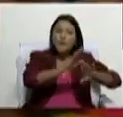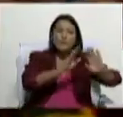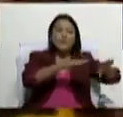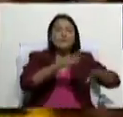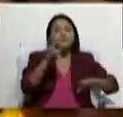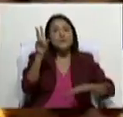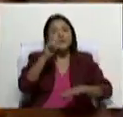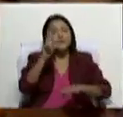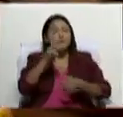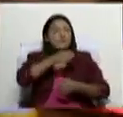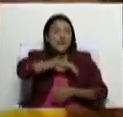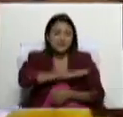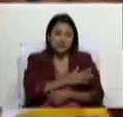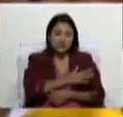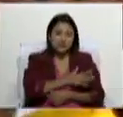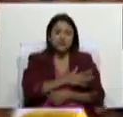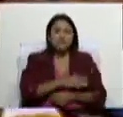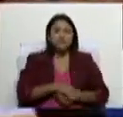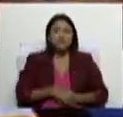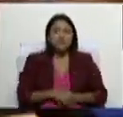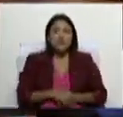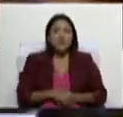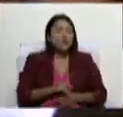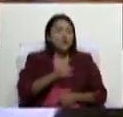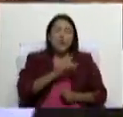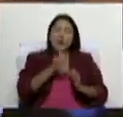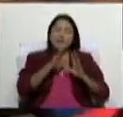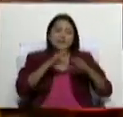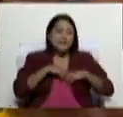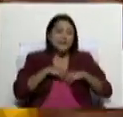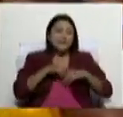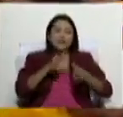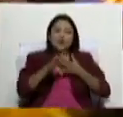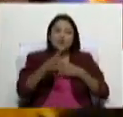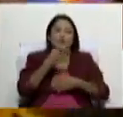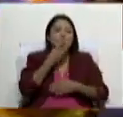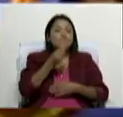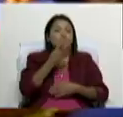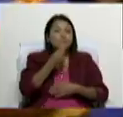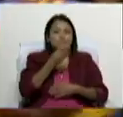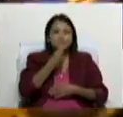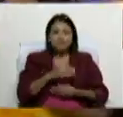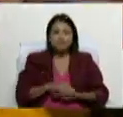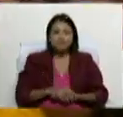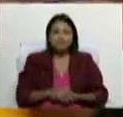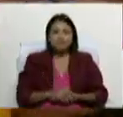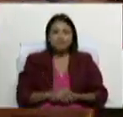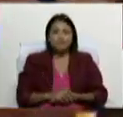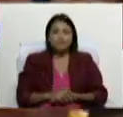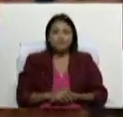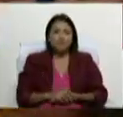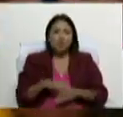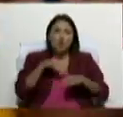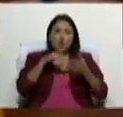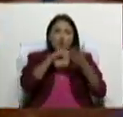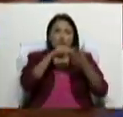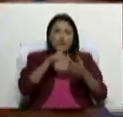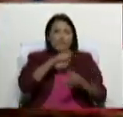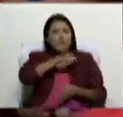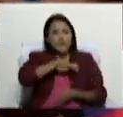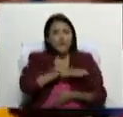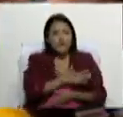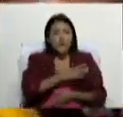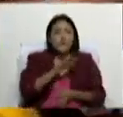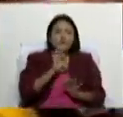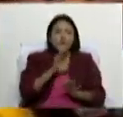del pueblo palestino, también para rechazar esos ataques en contra de la población de Palestina, específicamente